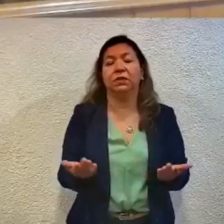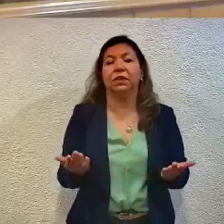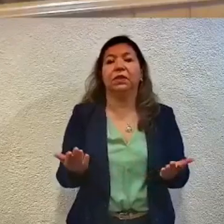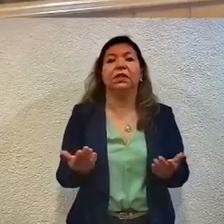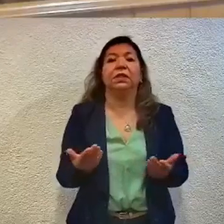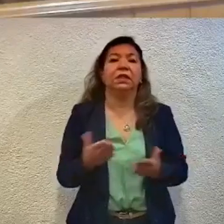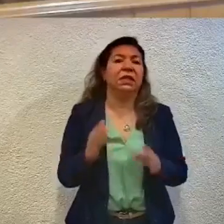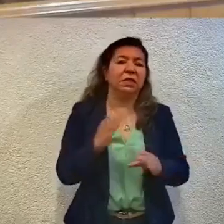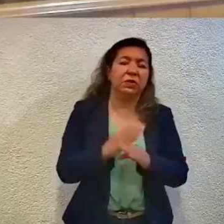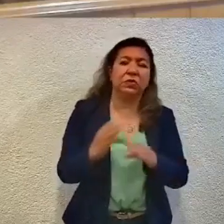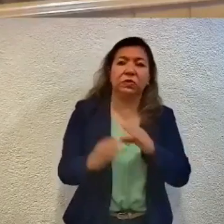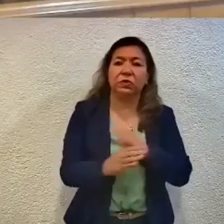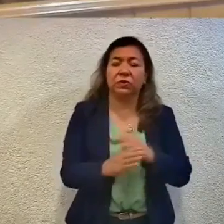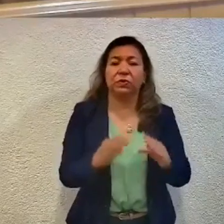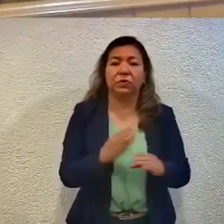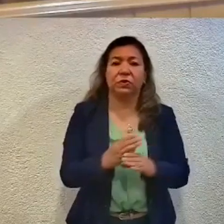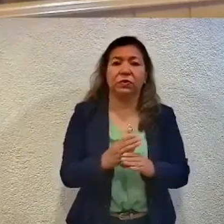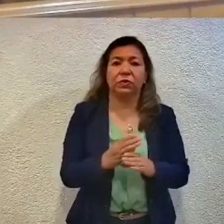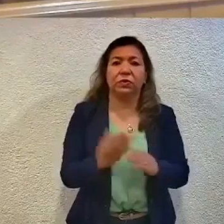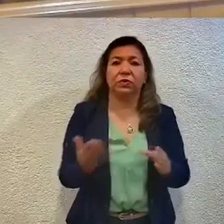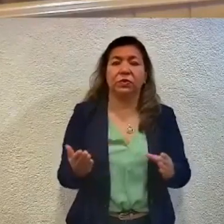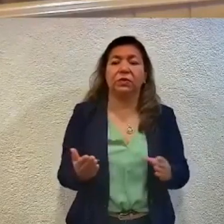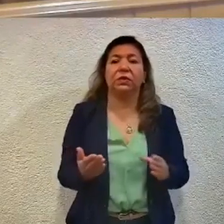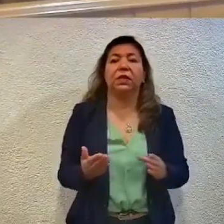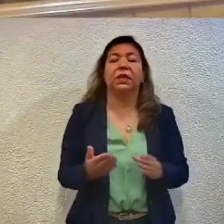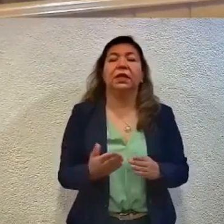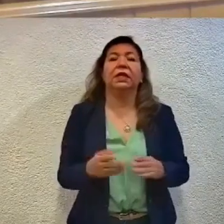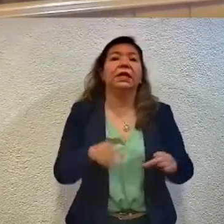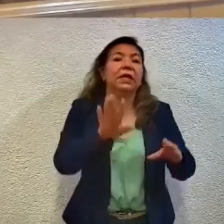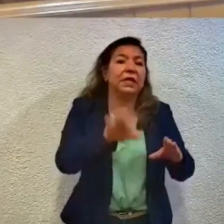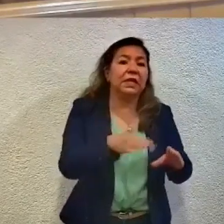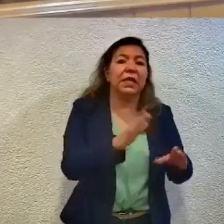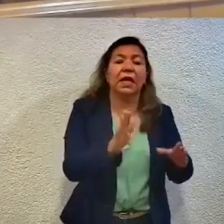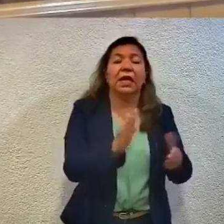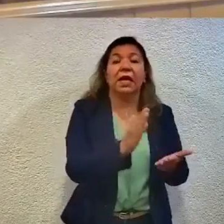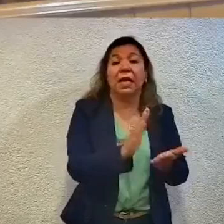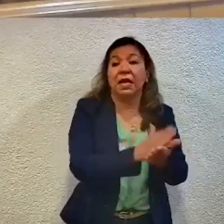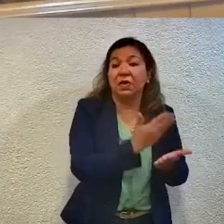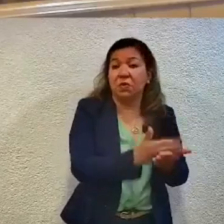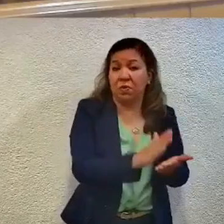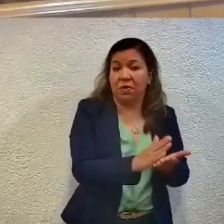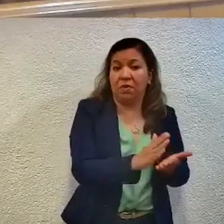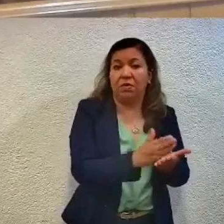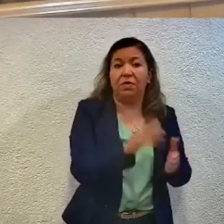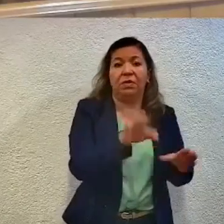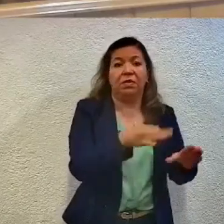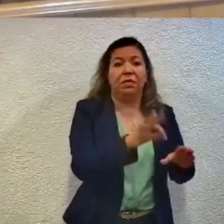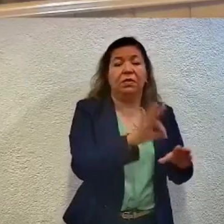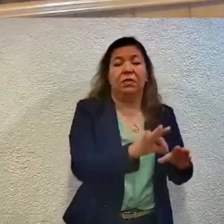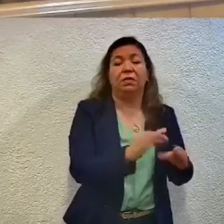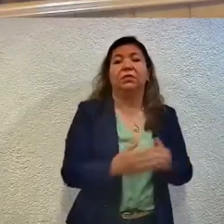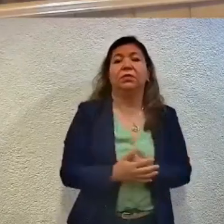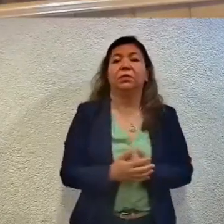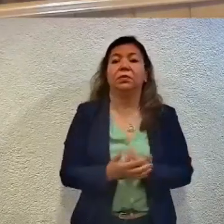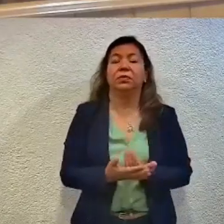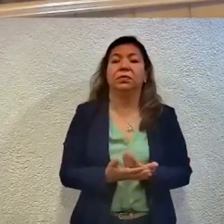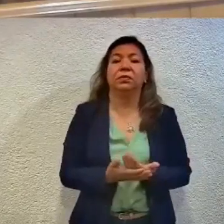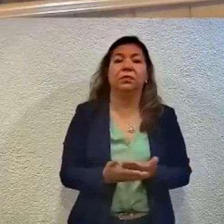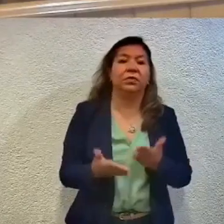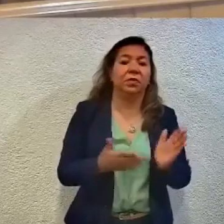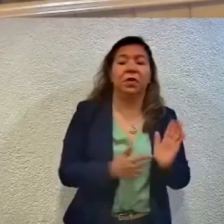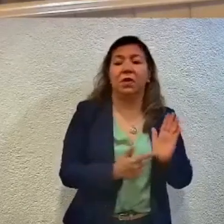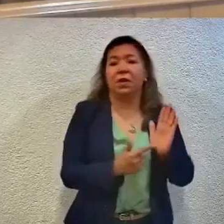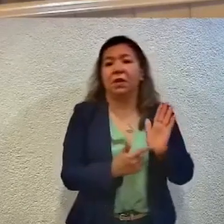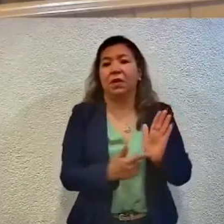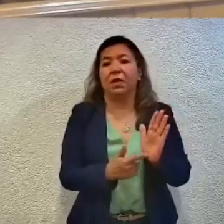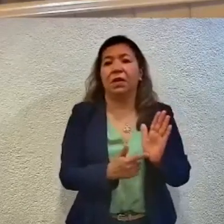que consideran actualizan la causa de nulidad sin cumplir con el deber probatorio, esto es, sin ofrecer medios